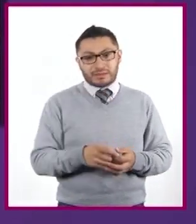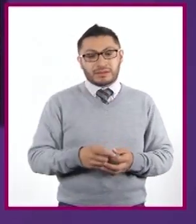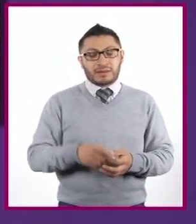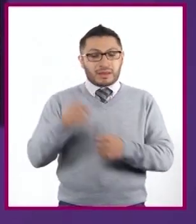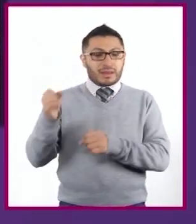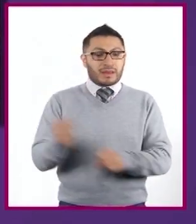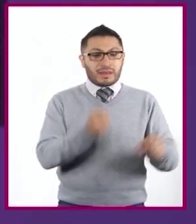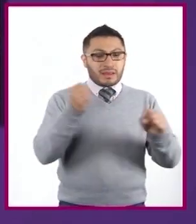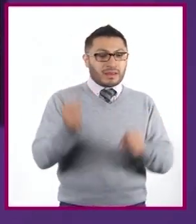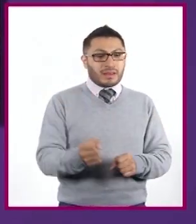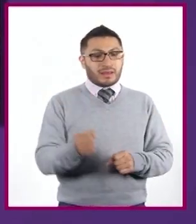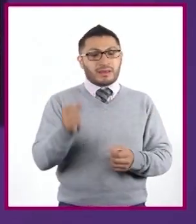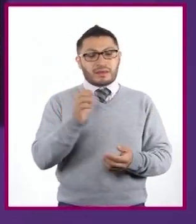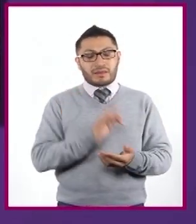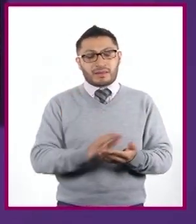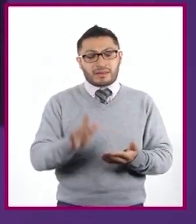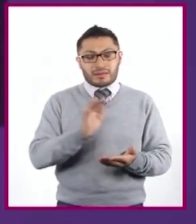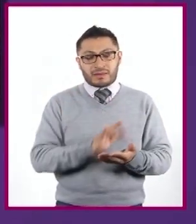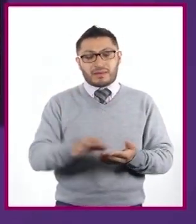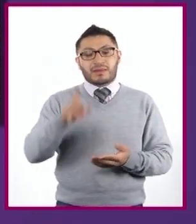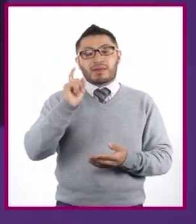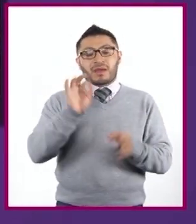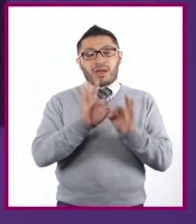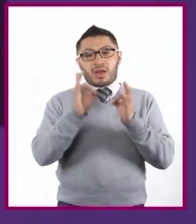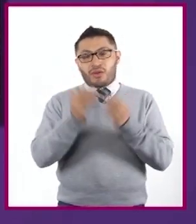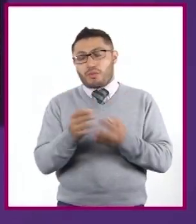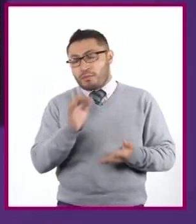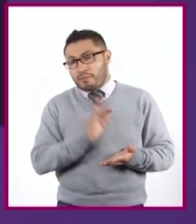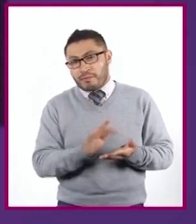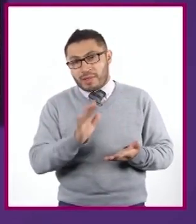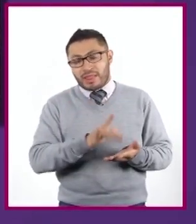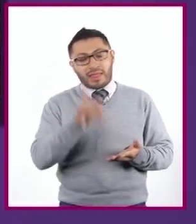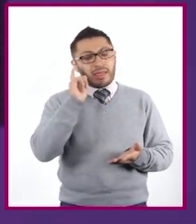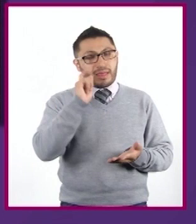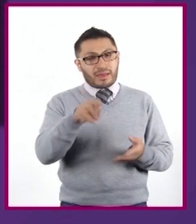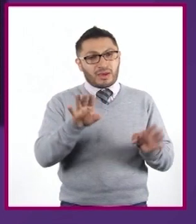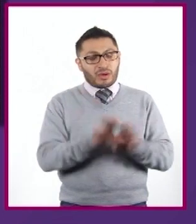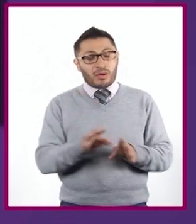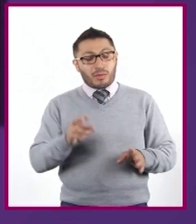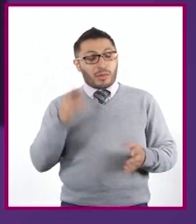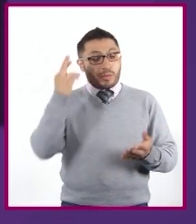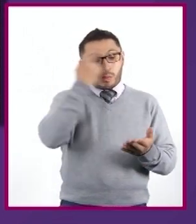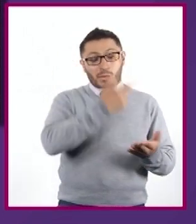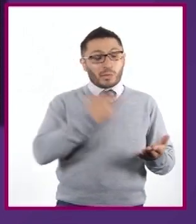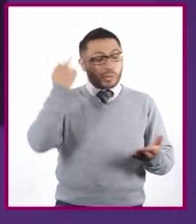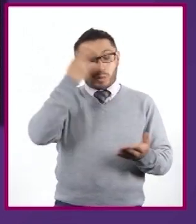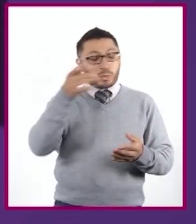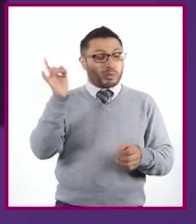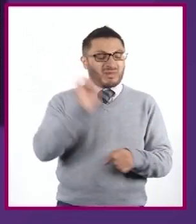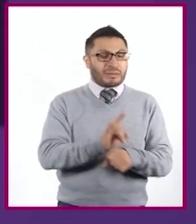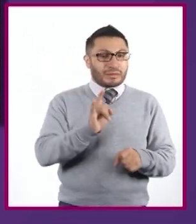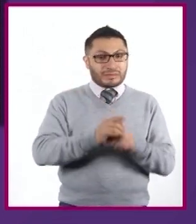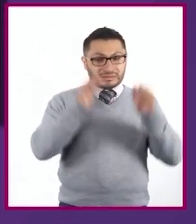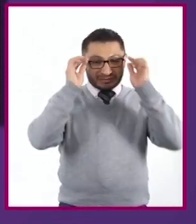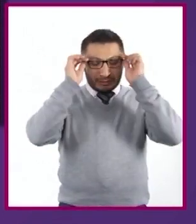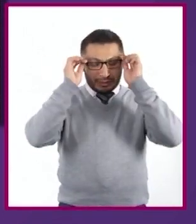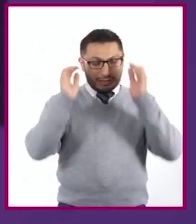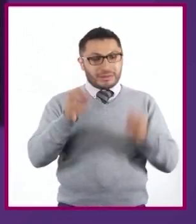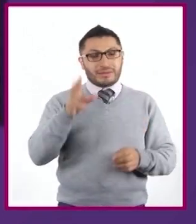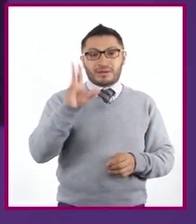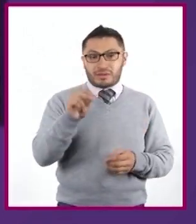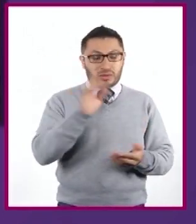La barrida del texto es una estrategia de lectura que consiste en hacer un examen superficial del texto sin leerlo